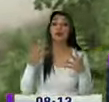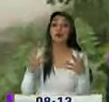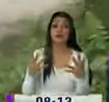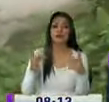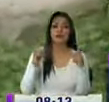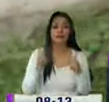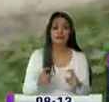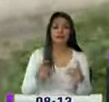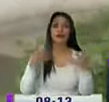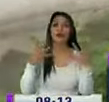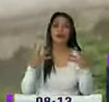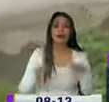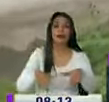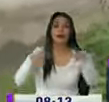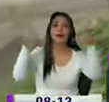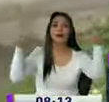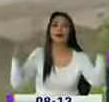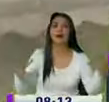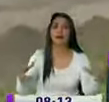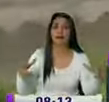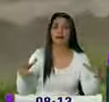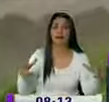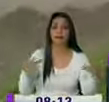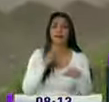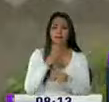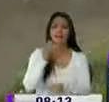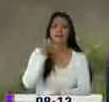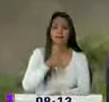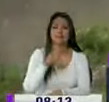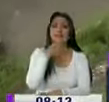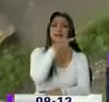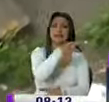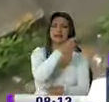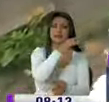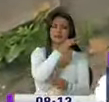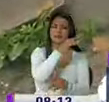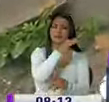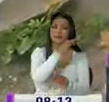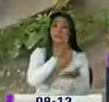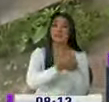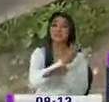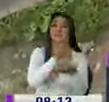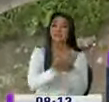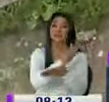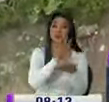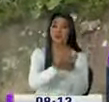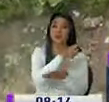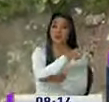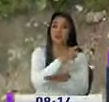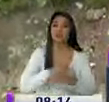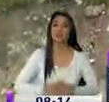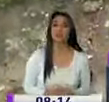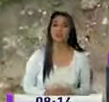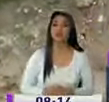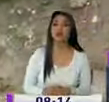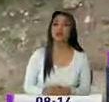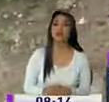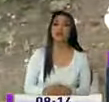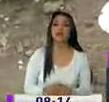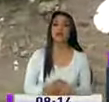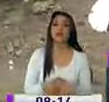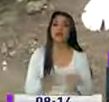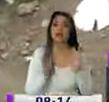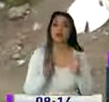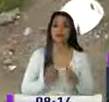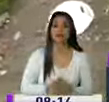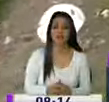tenían que hacer una obra grande. Y se quedó que iban a hacer desde de una escuelita de acá arriba de la parte alta. Y